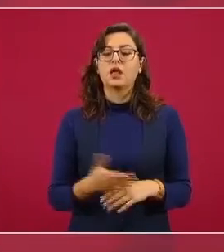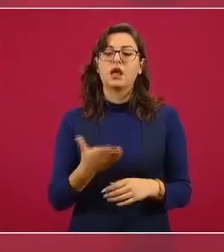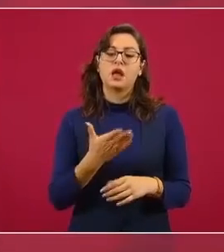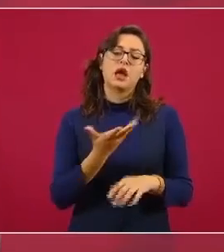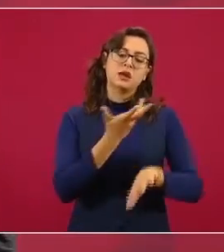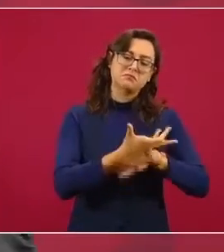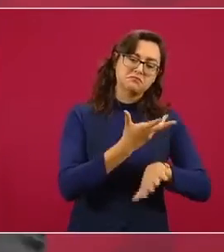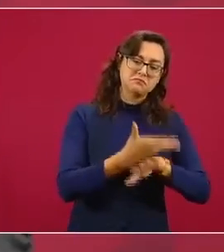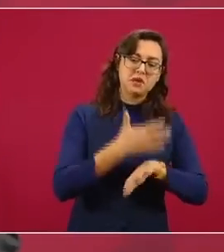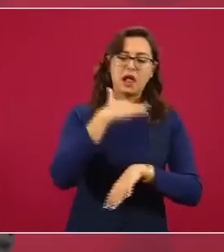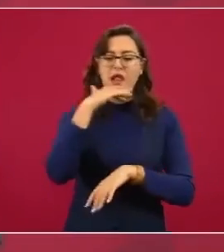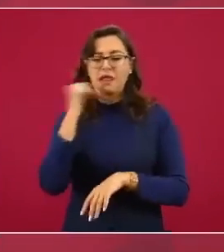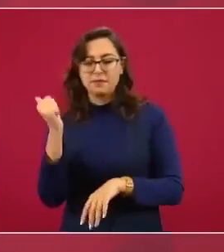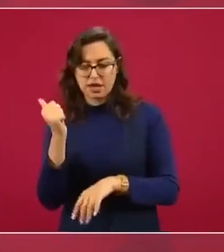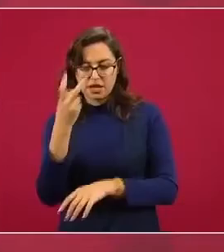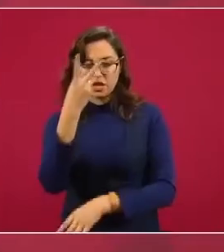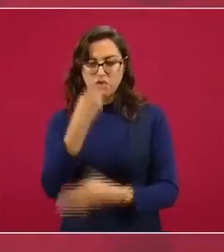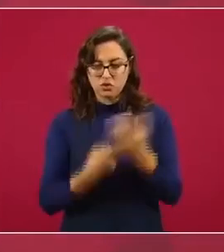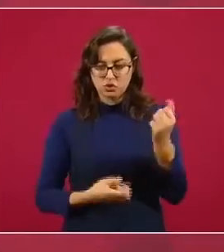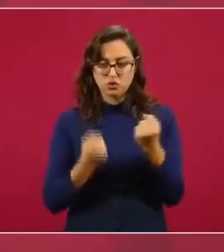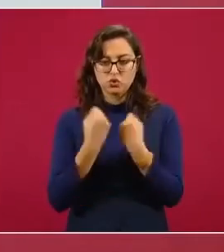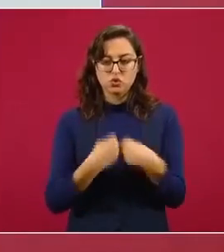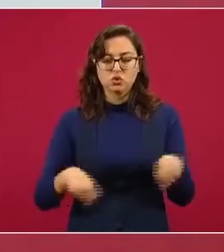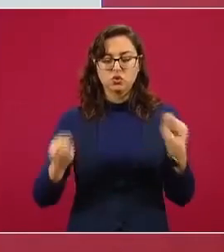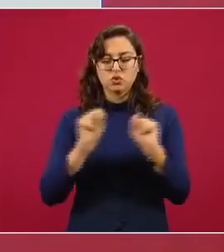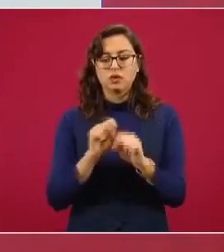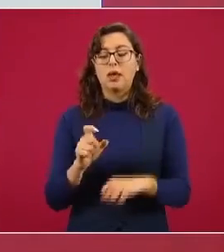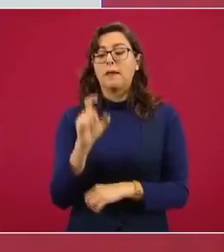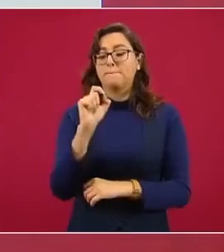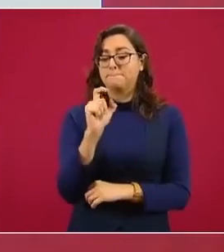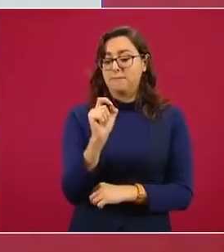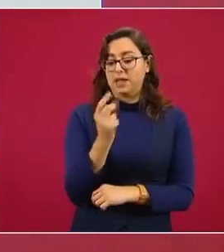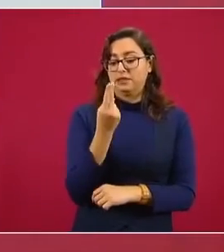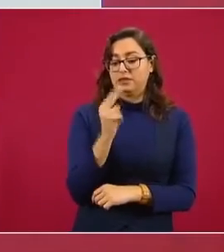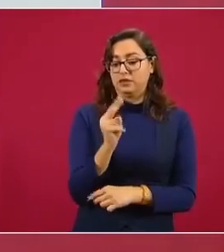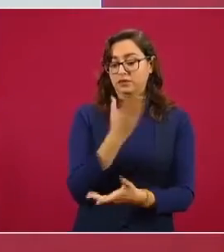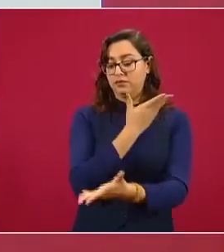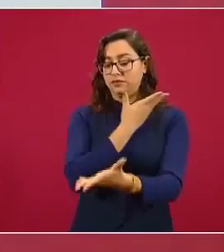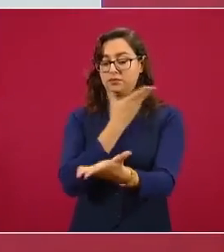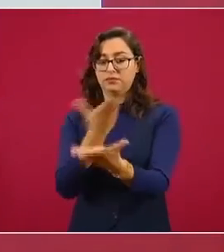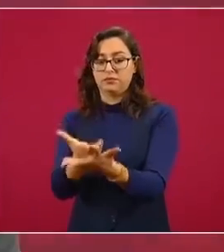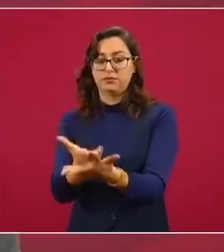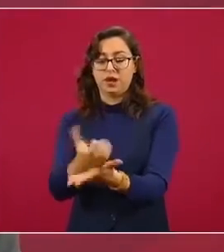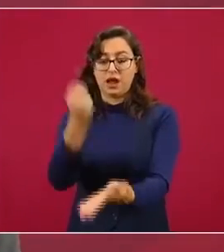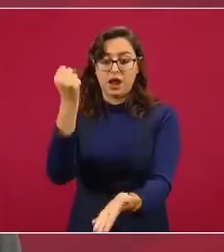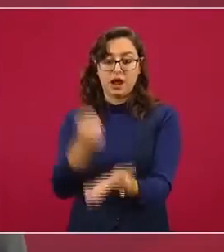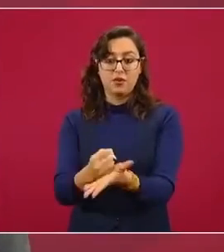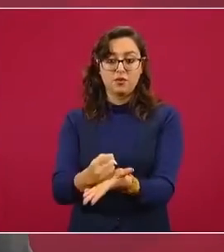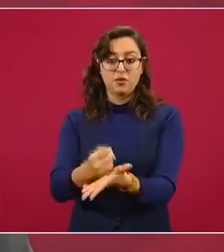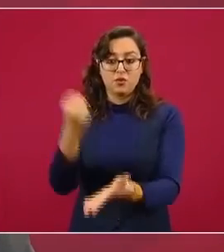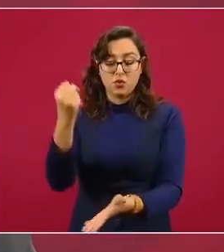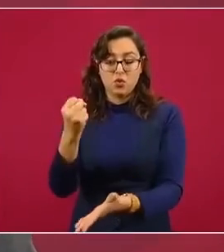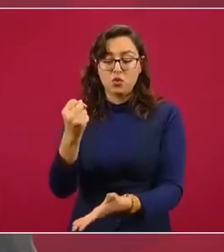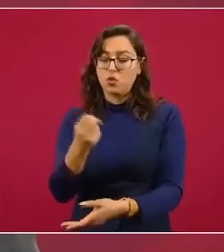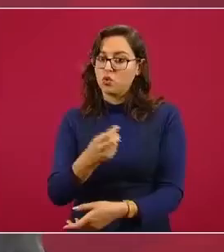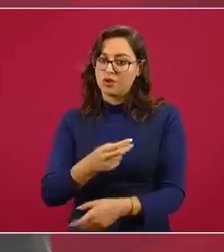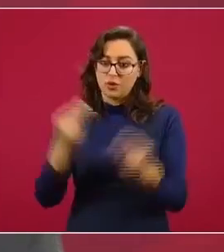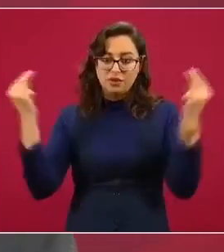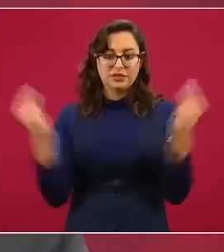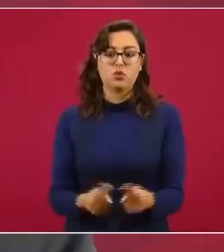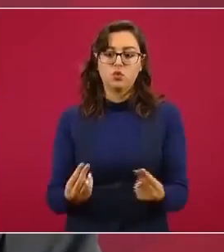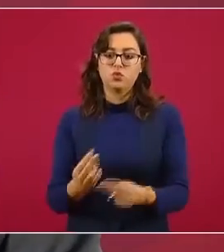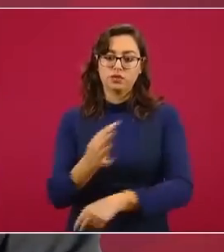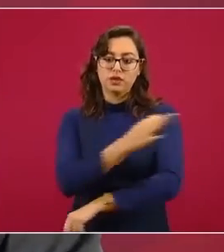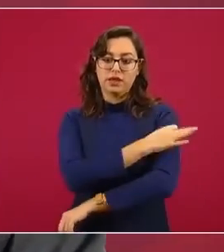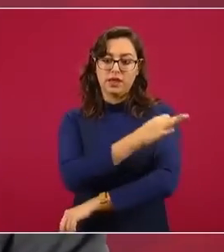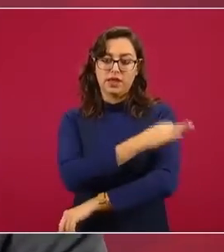alemana. El 20 de noviembre, Pfizer ingresó su solicitud de aprobación de uso de emergencia a